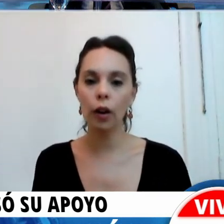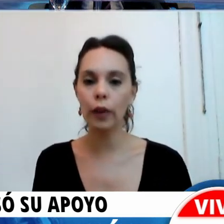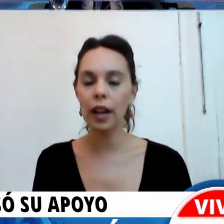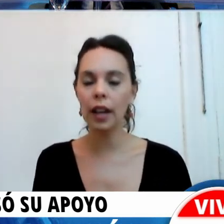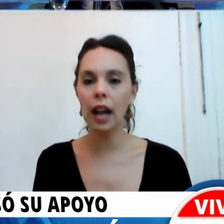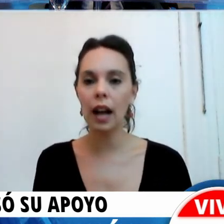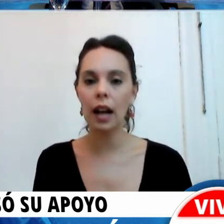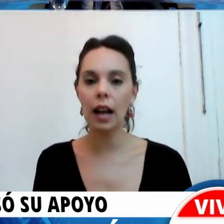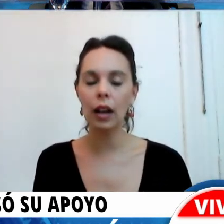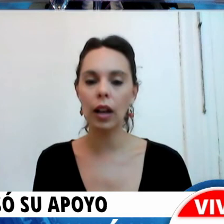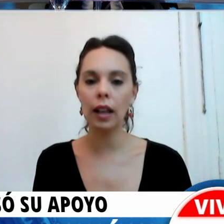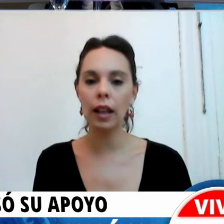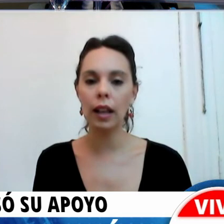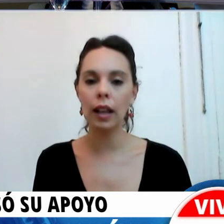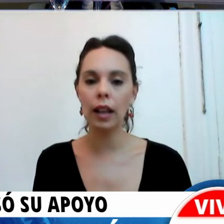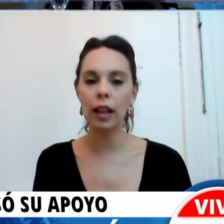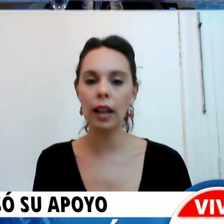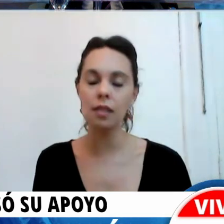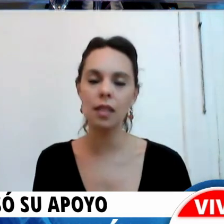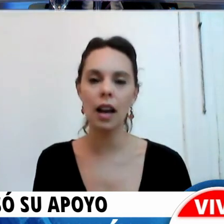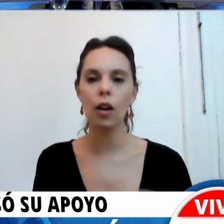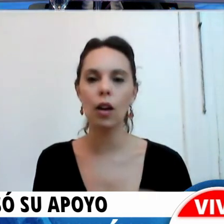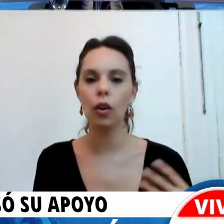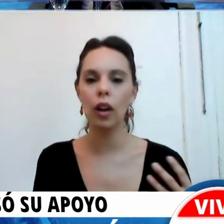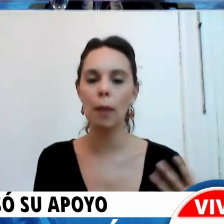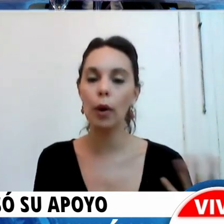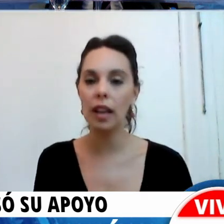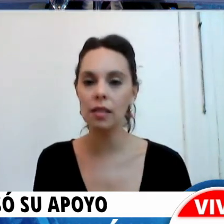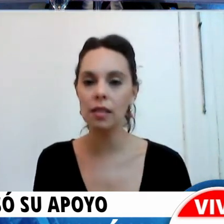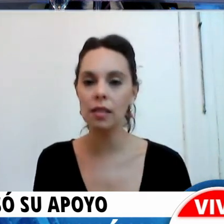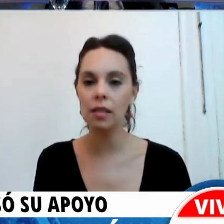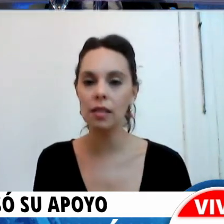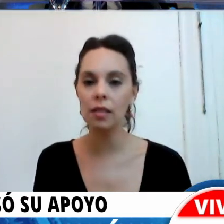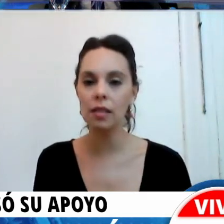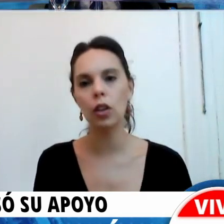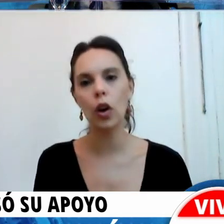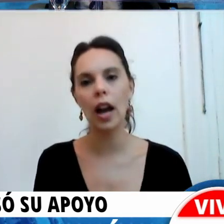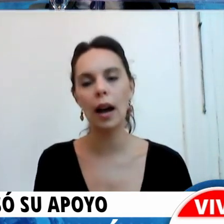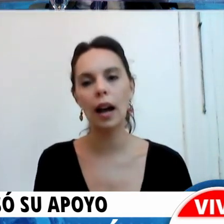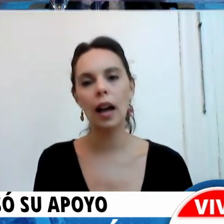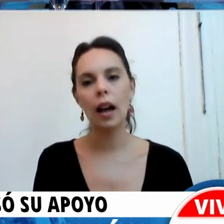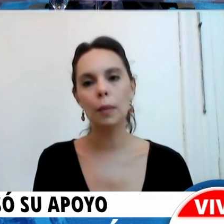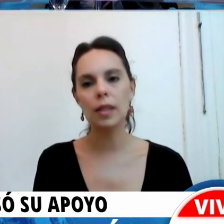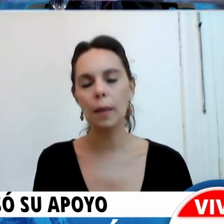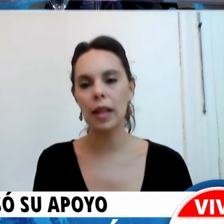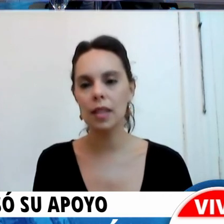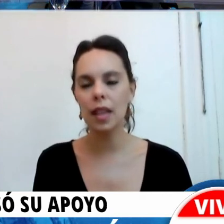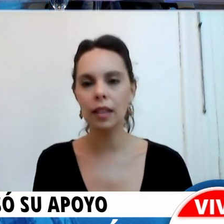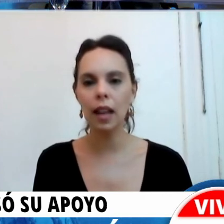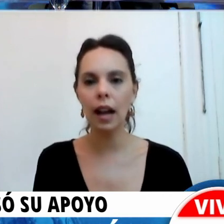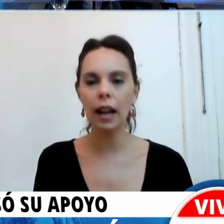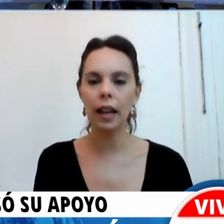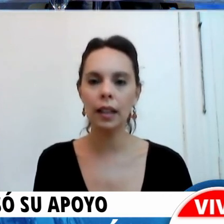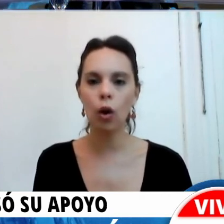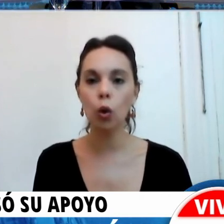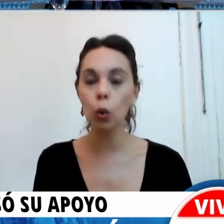en lo que fue la conferencia o la ponencia que dio la